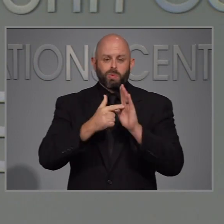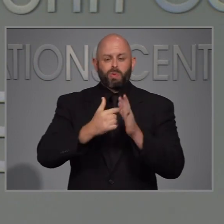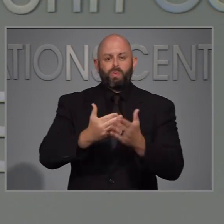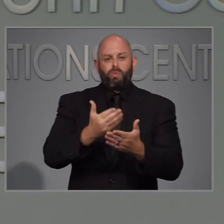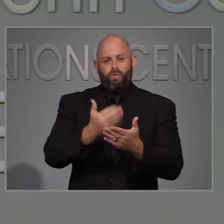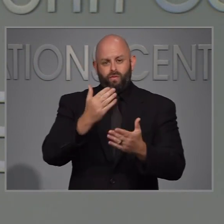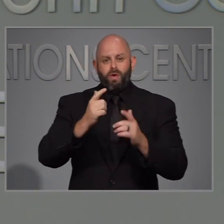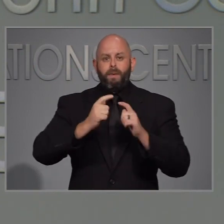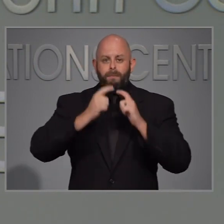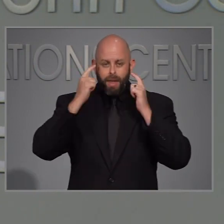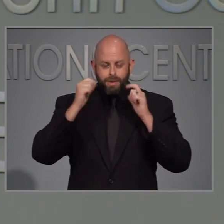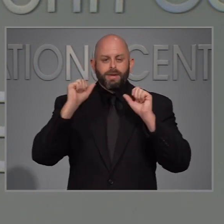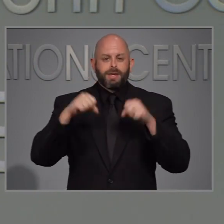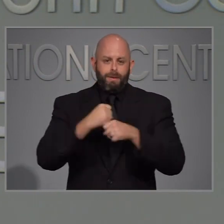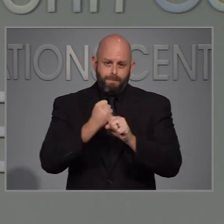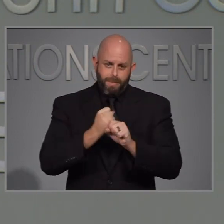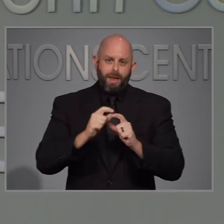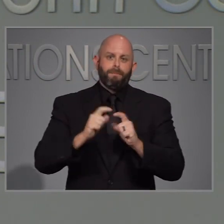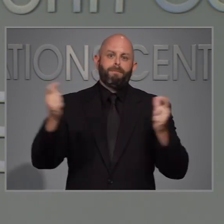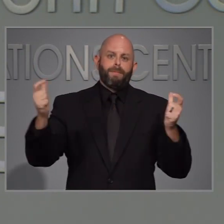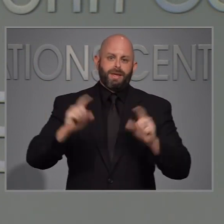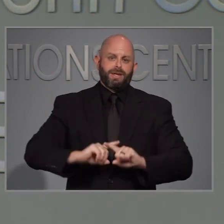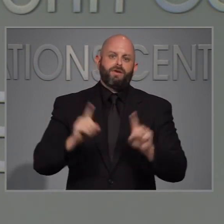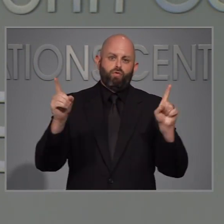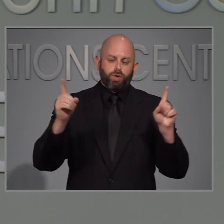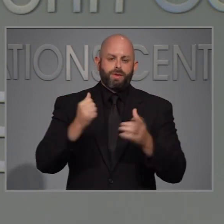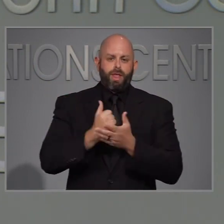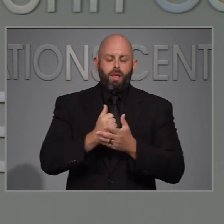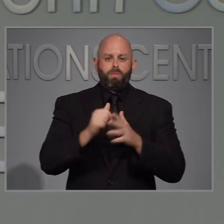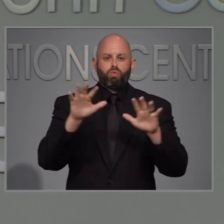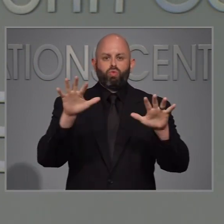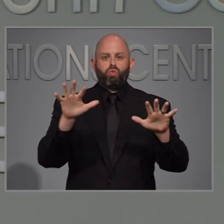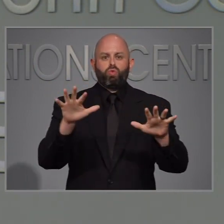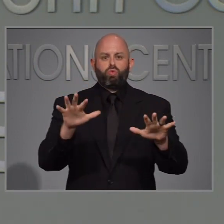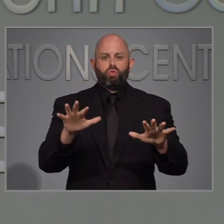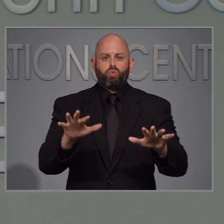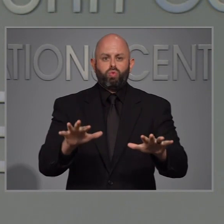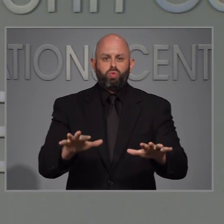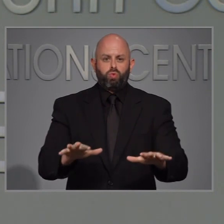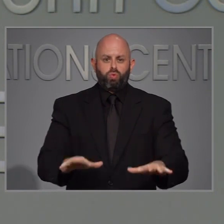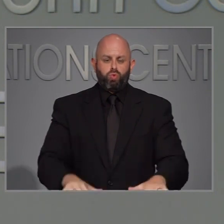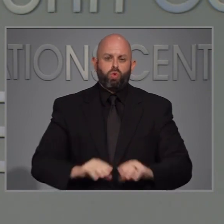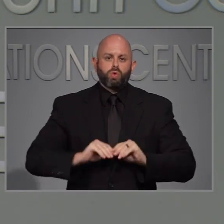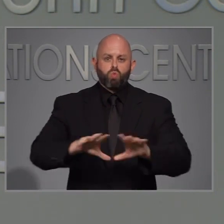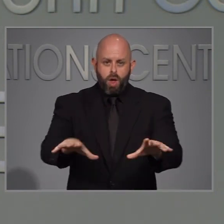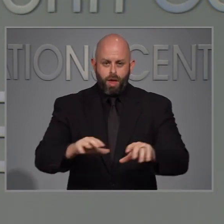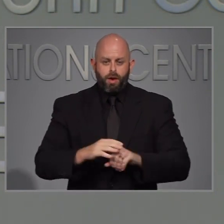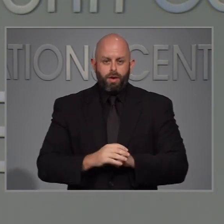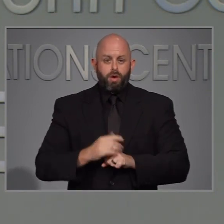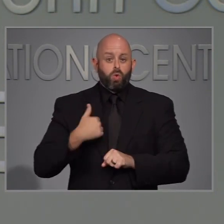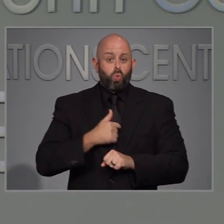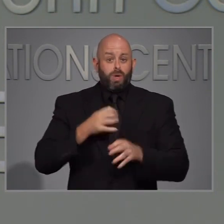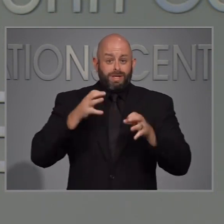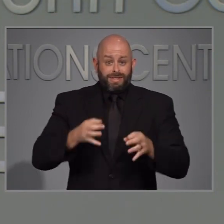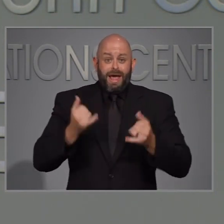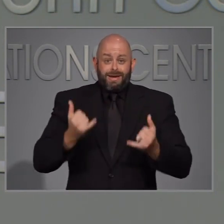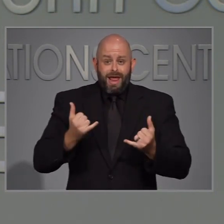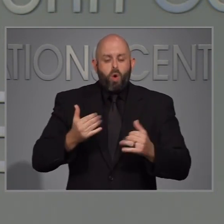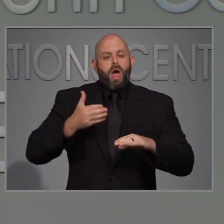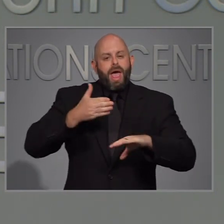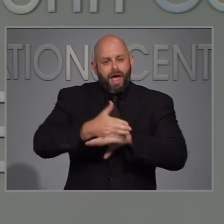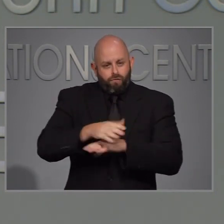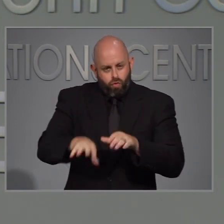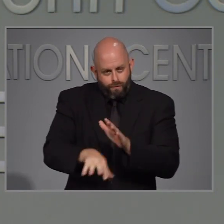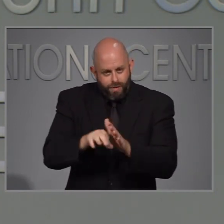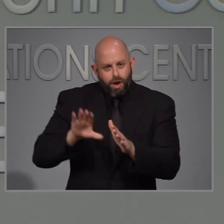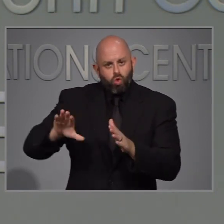demuestran que estas mascarillas pueden hacer una gran diferencia en reducir la propagación del virus. Es por eso que hemos tomado esta